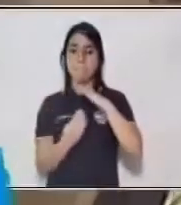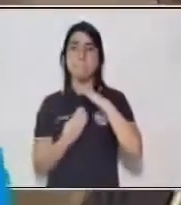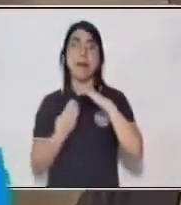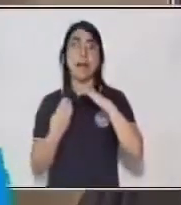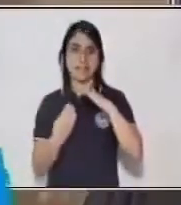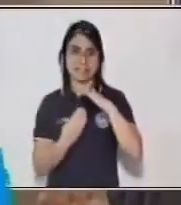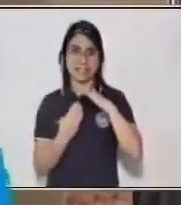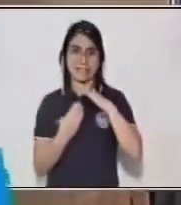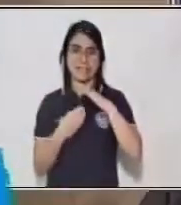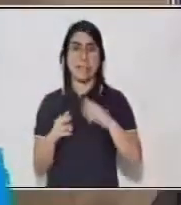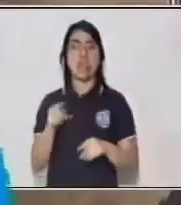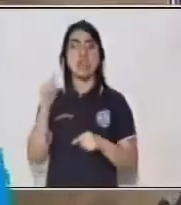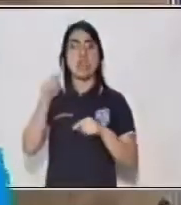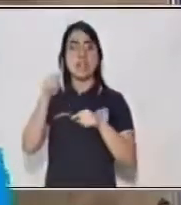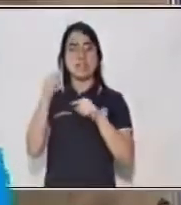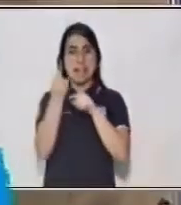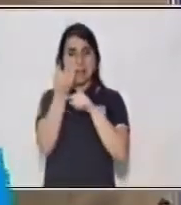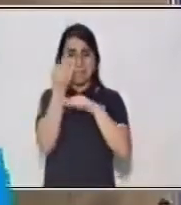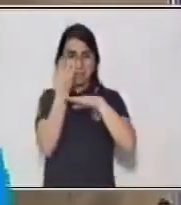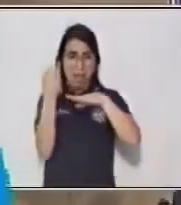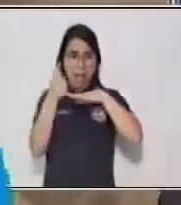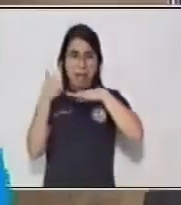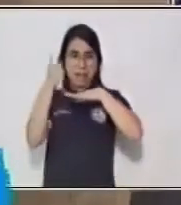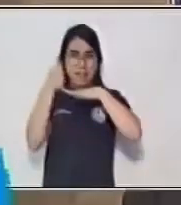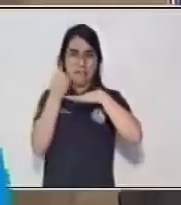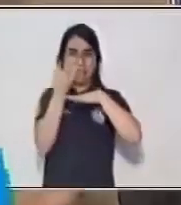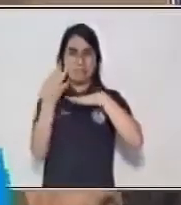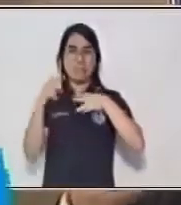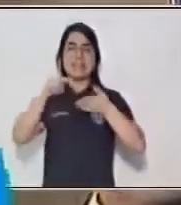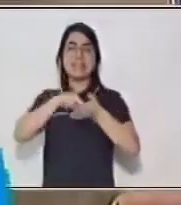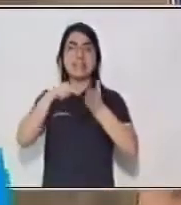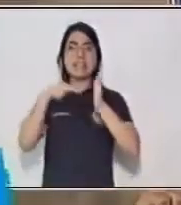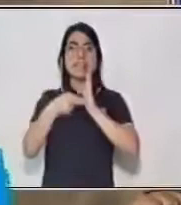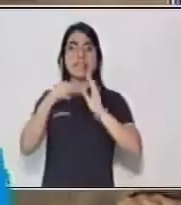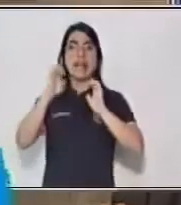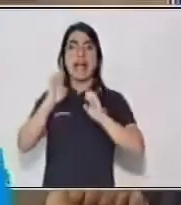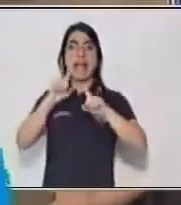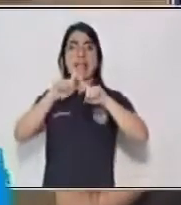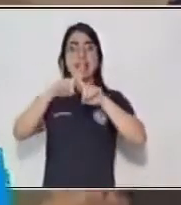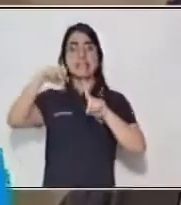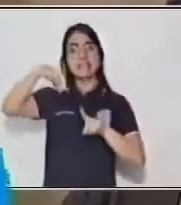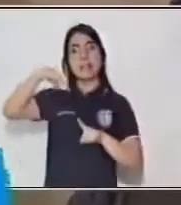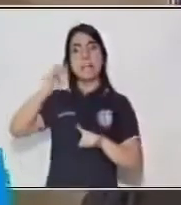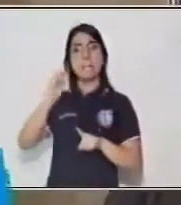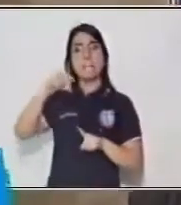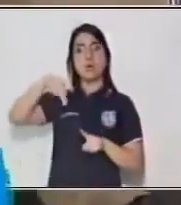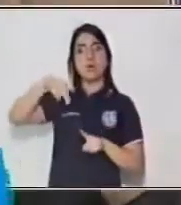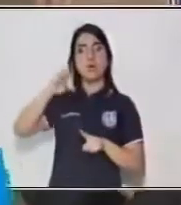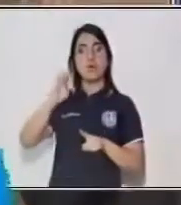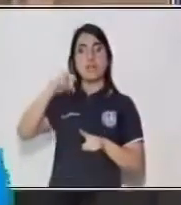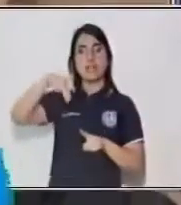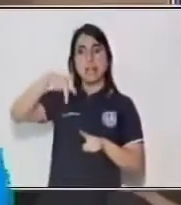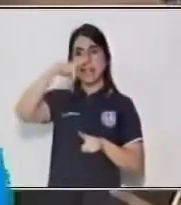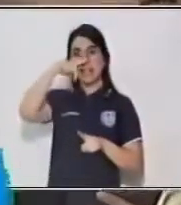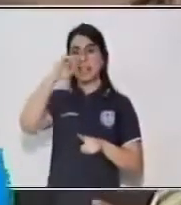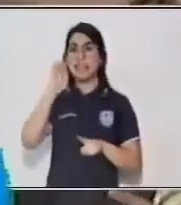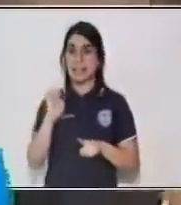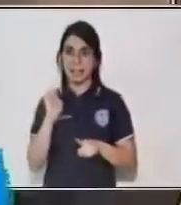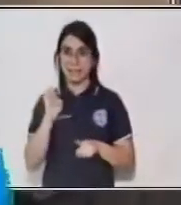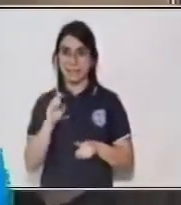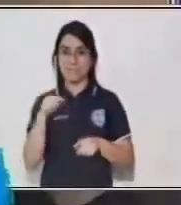como exponente. Entonces, esa es nuestra forma base.